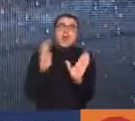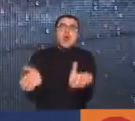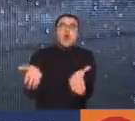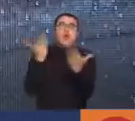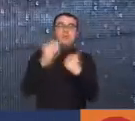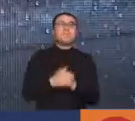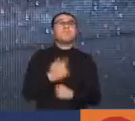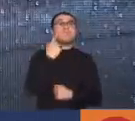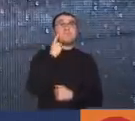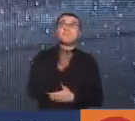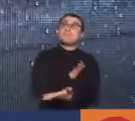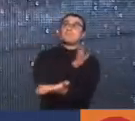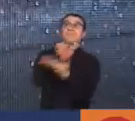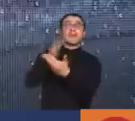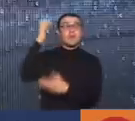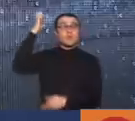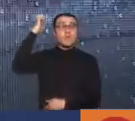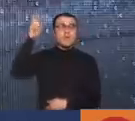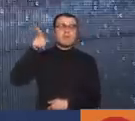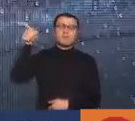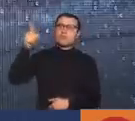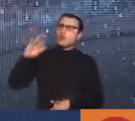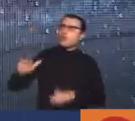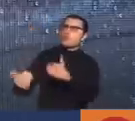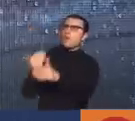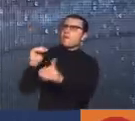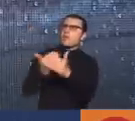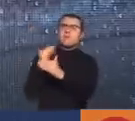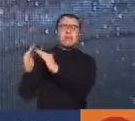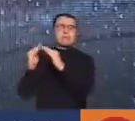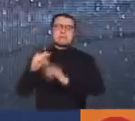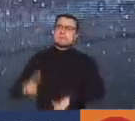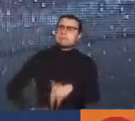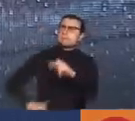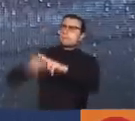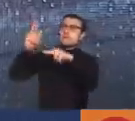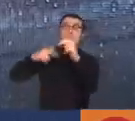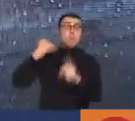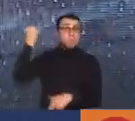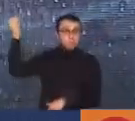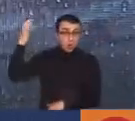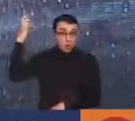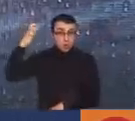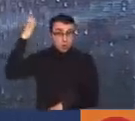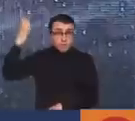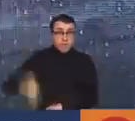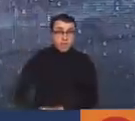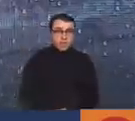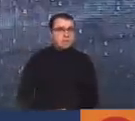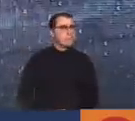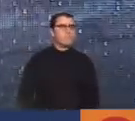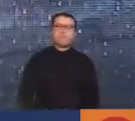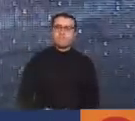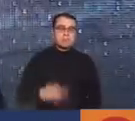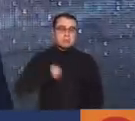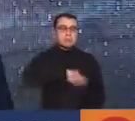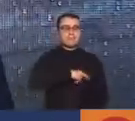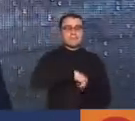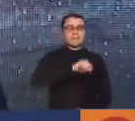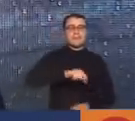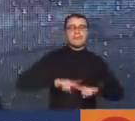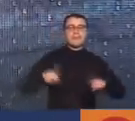va a Europa, ustedes no ven que construyen vivienda nueva, esa no es la costumbre de ellos. Nosotros sí nos metimos en